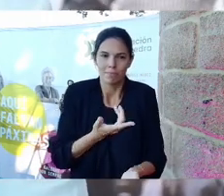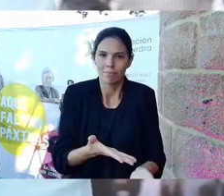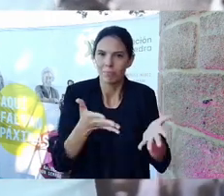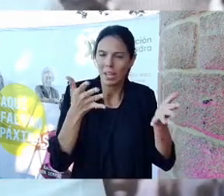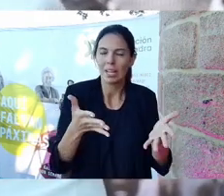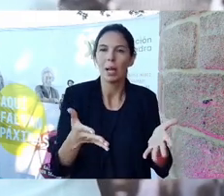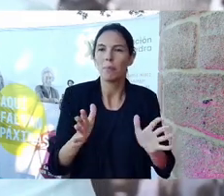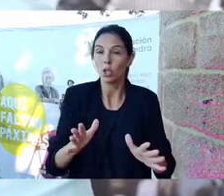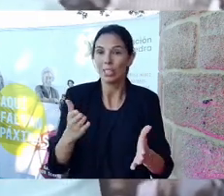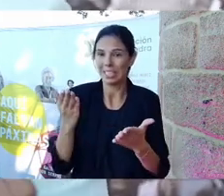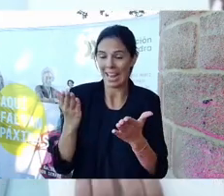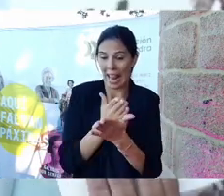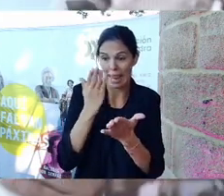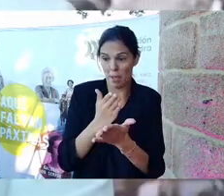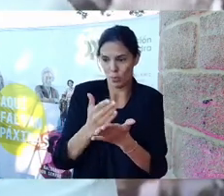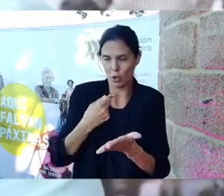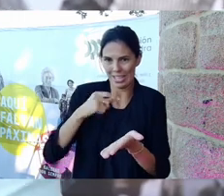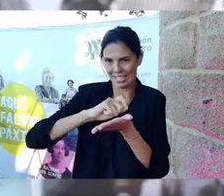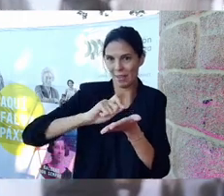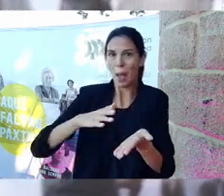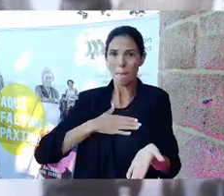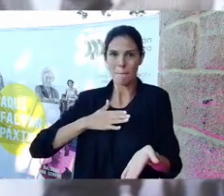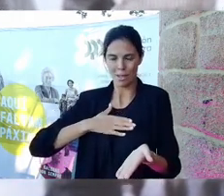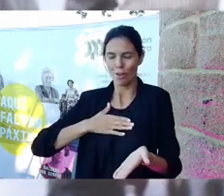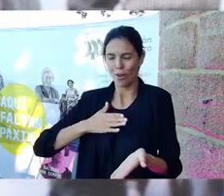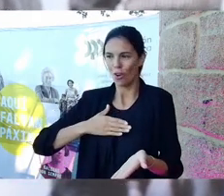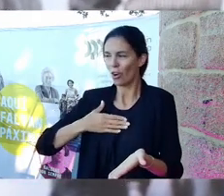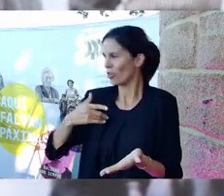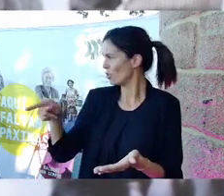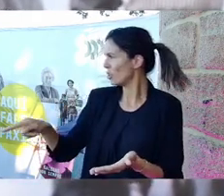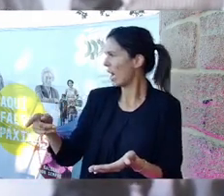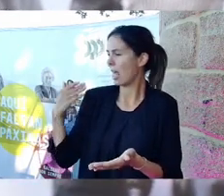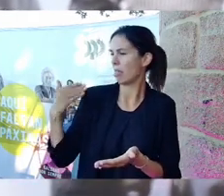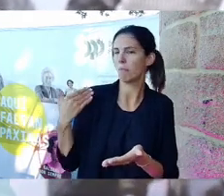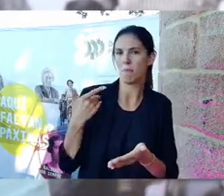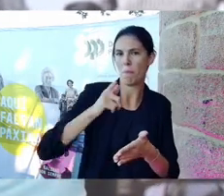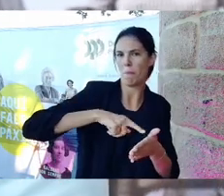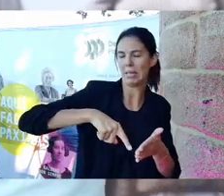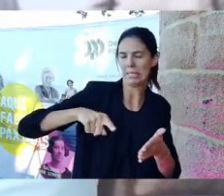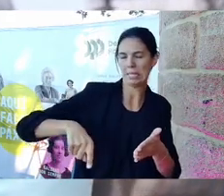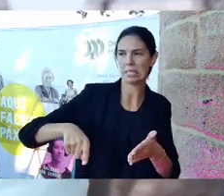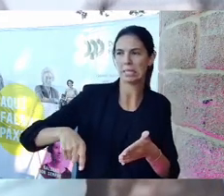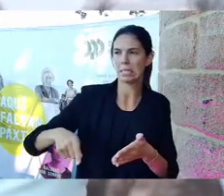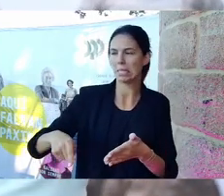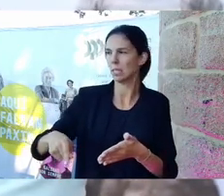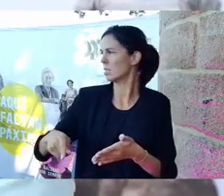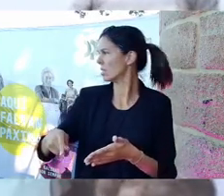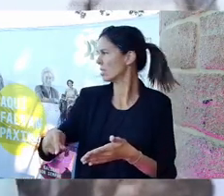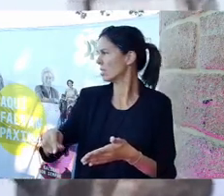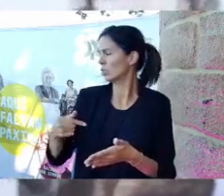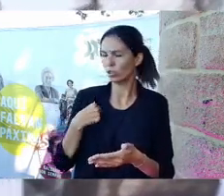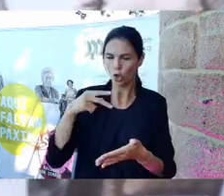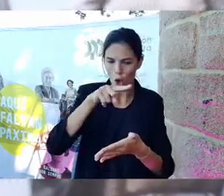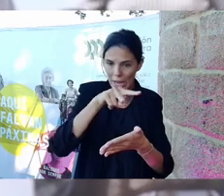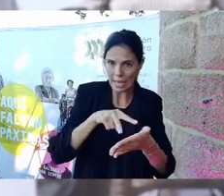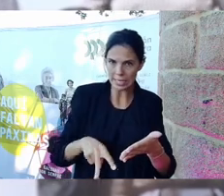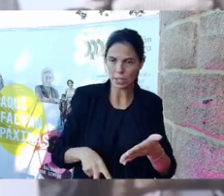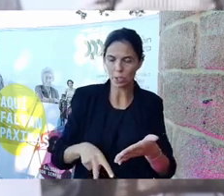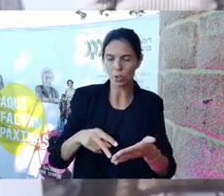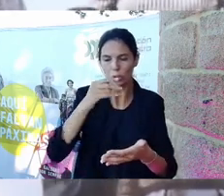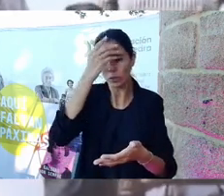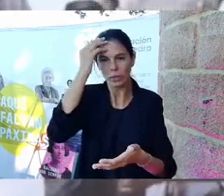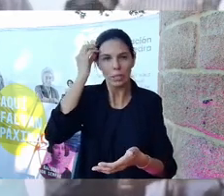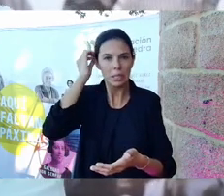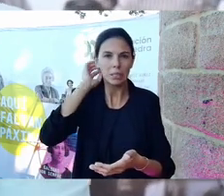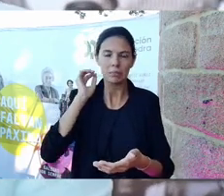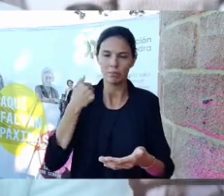admiro, escribiu este libro, que este é o meu que truxen hoxe, fai uns meses, cando